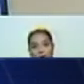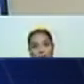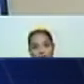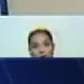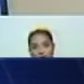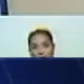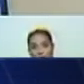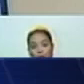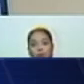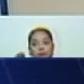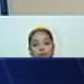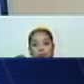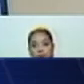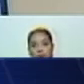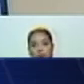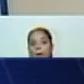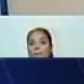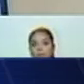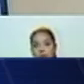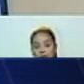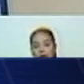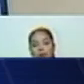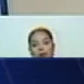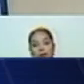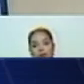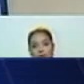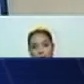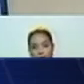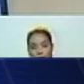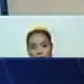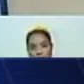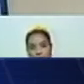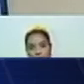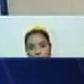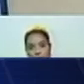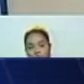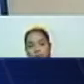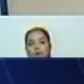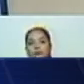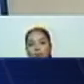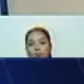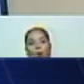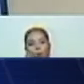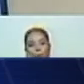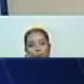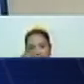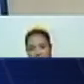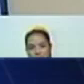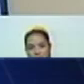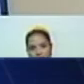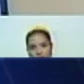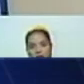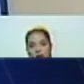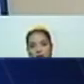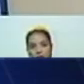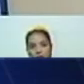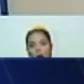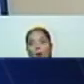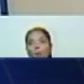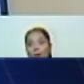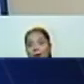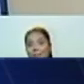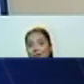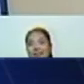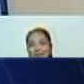a solicitarle al presidente del TCJ, Michael Moreno, que libre la orden